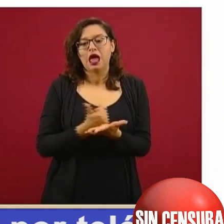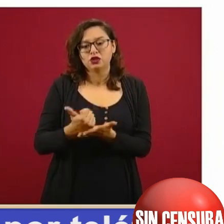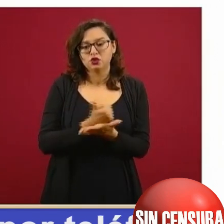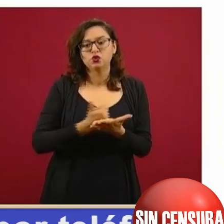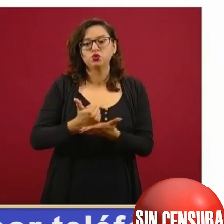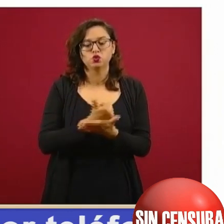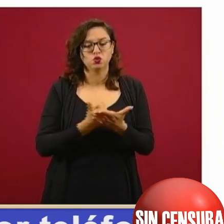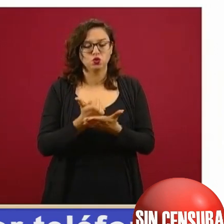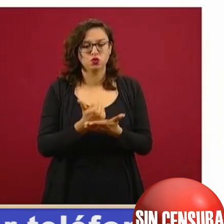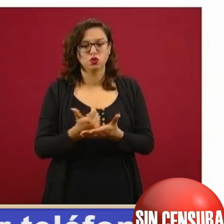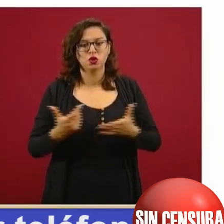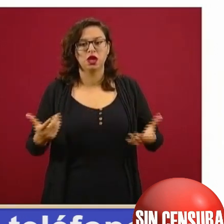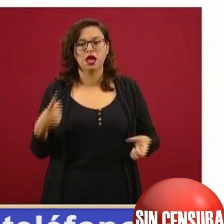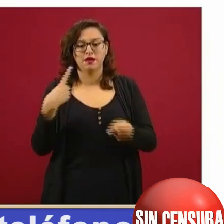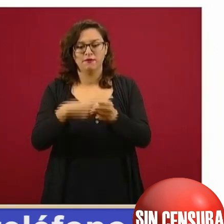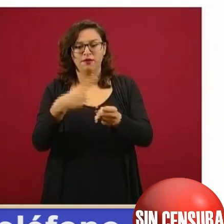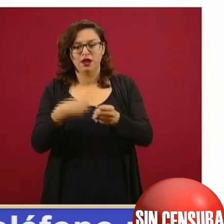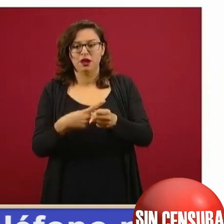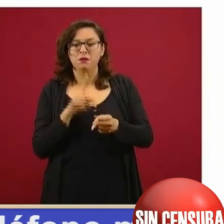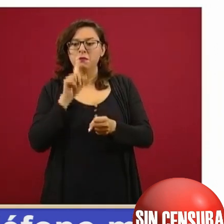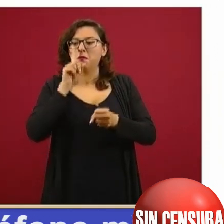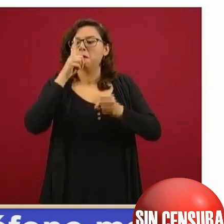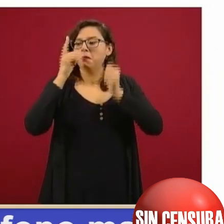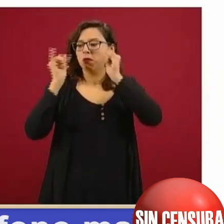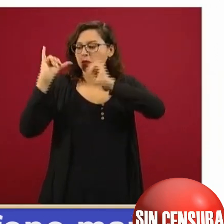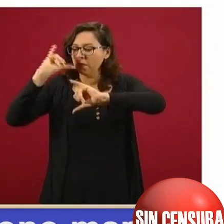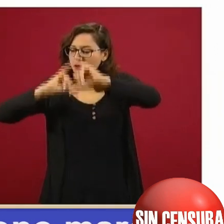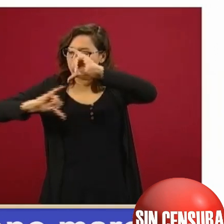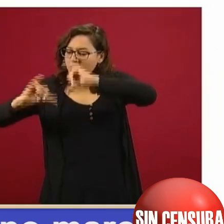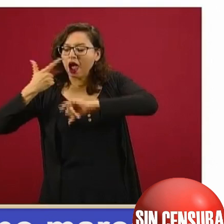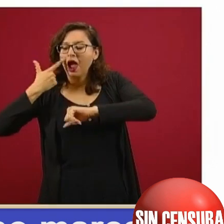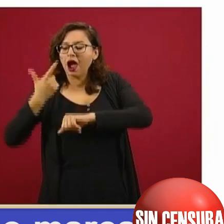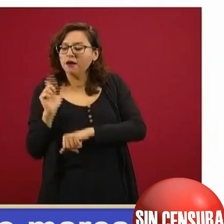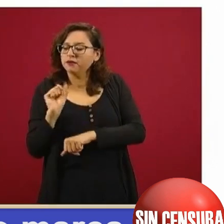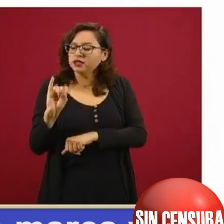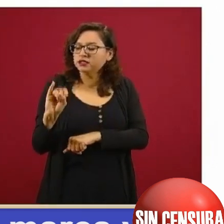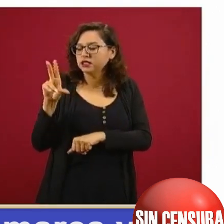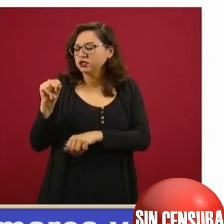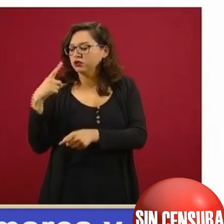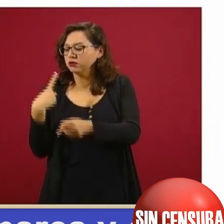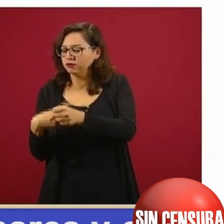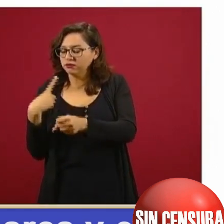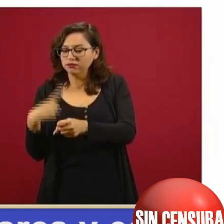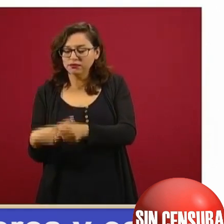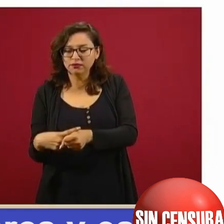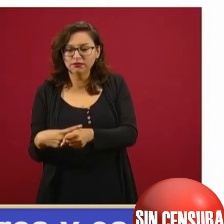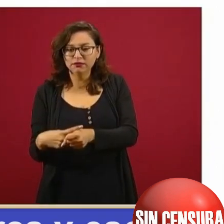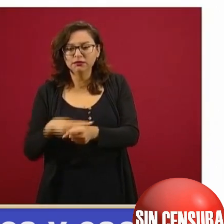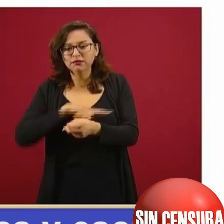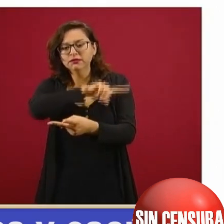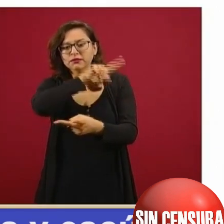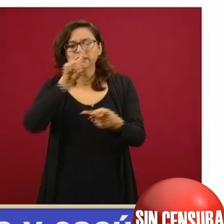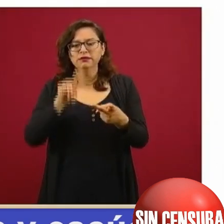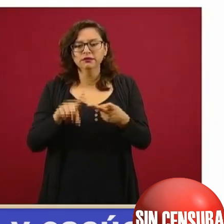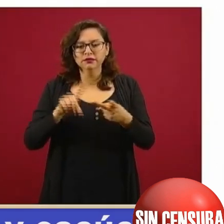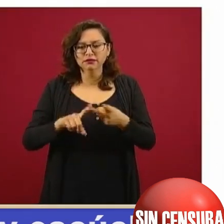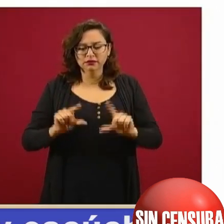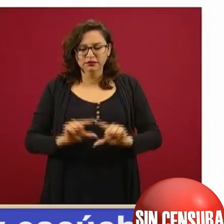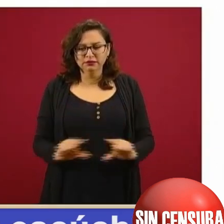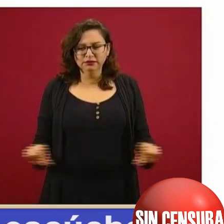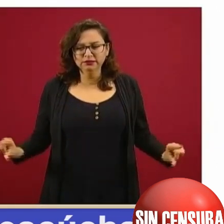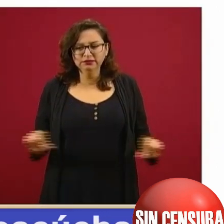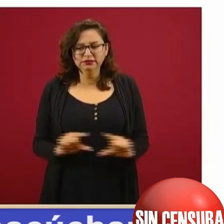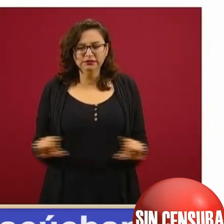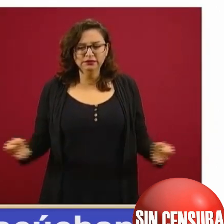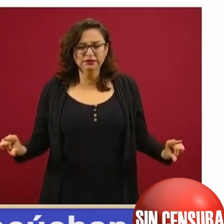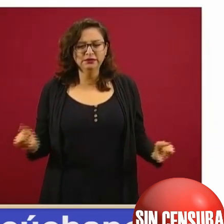muestras para el diagnóstico por laboratorio, que están en las barras azules, en las barras claras, y la pequeña región